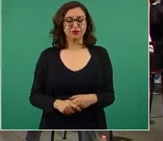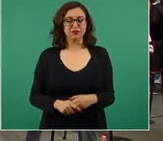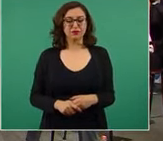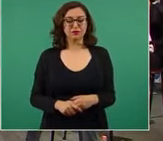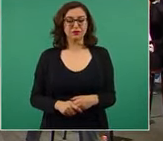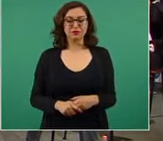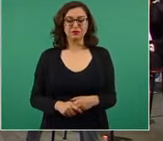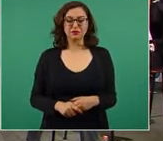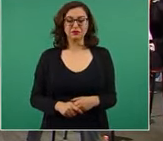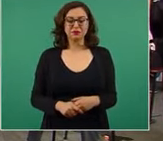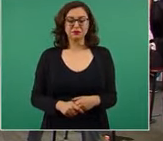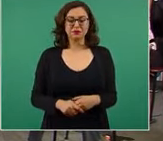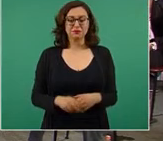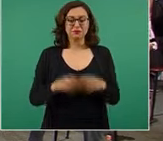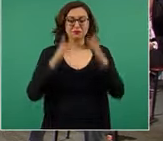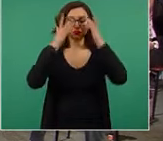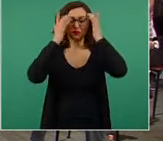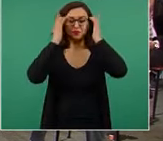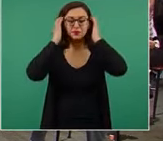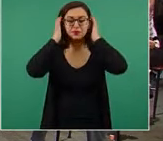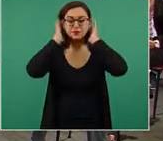muy